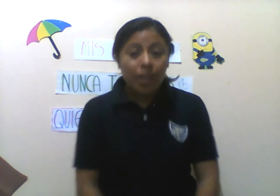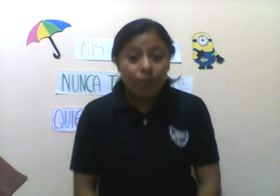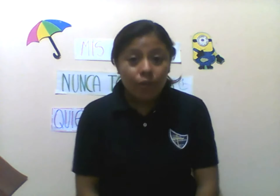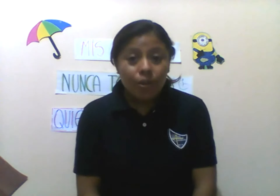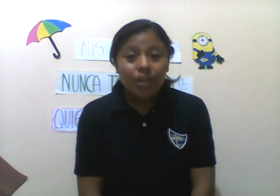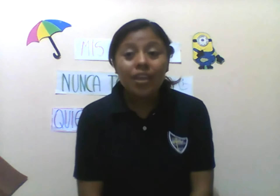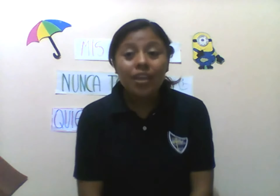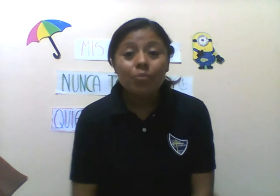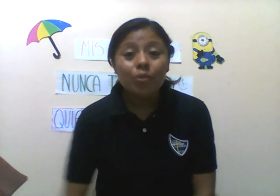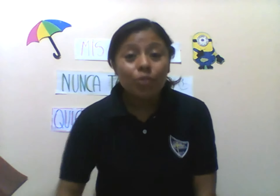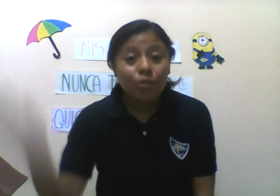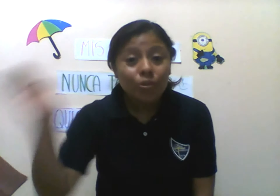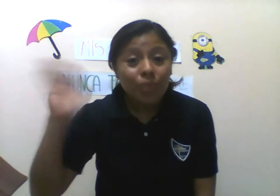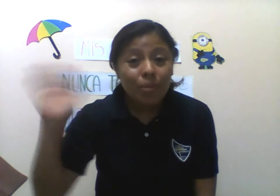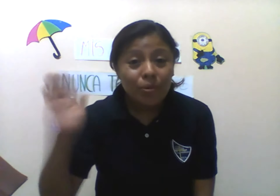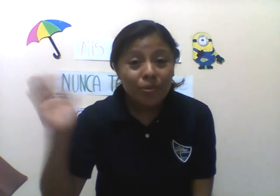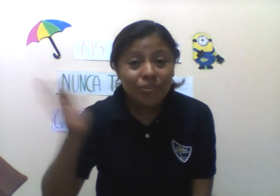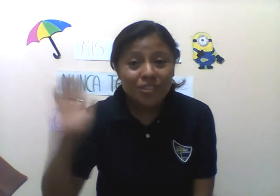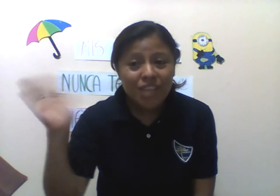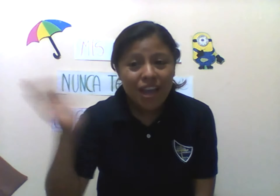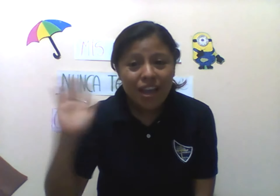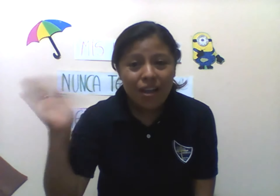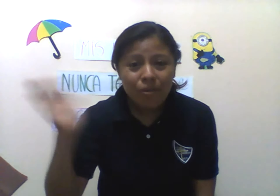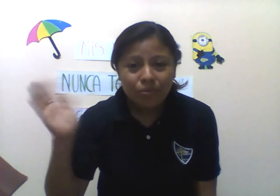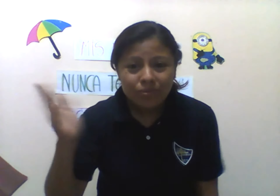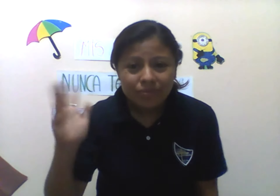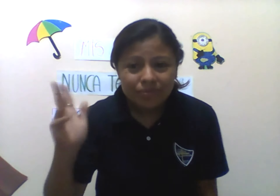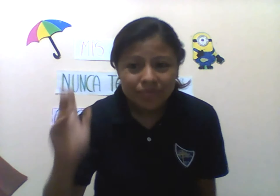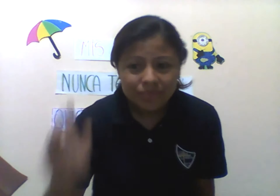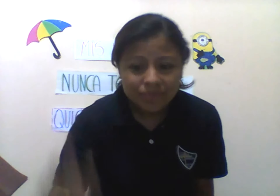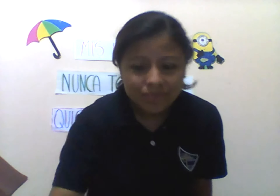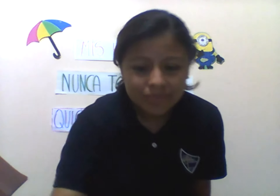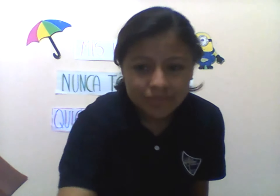Los quiero. Y pronto nos vemos. Chao.